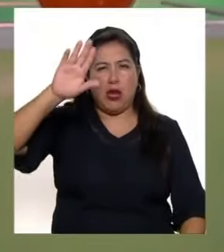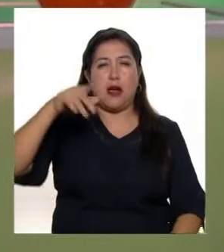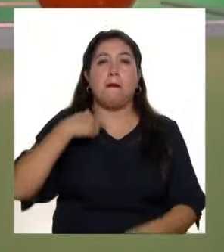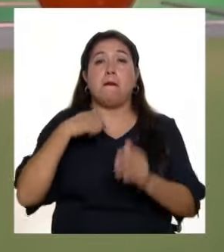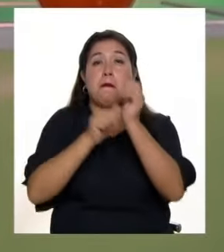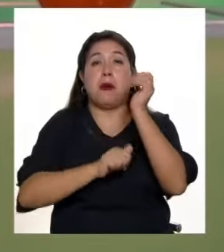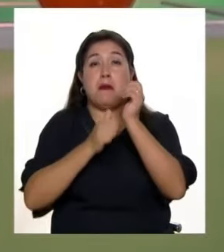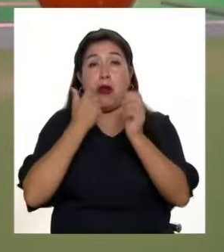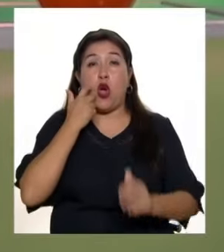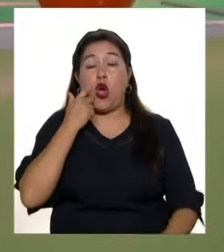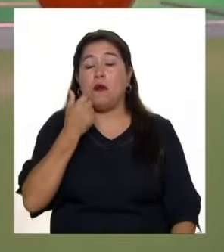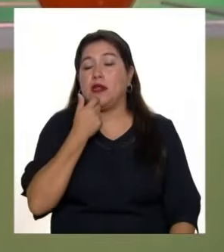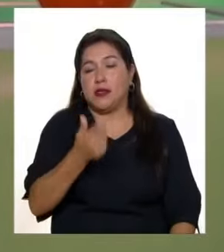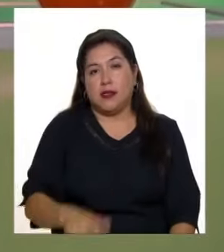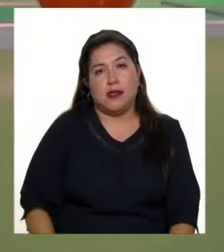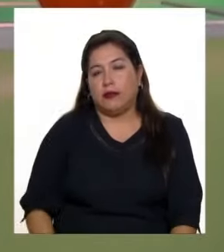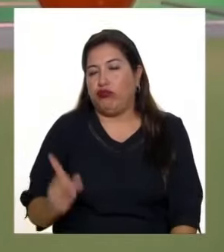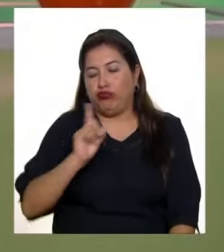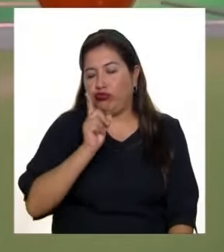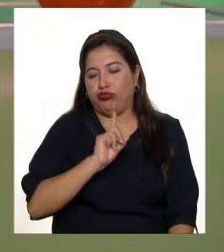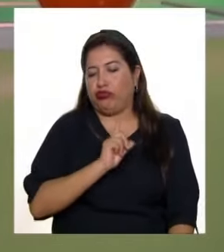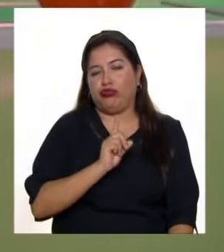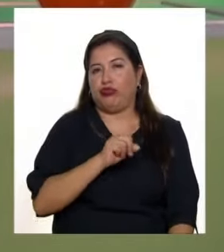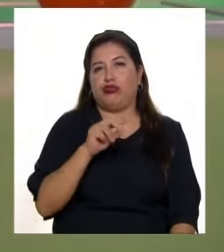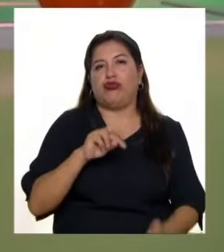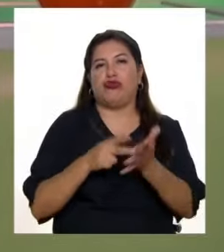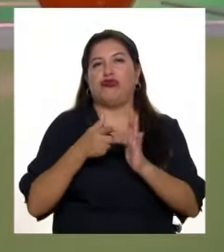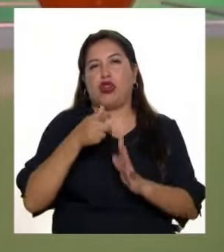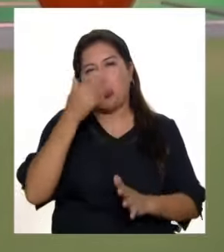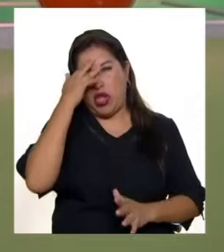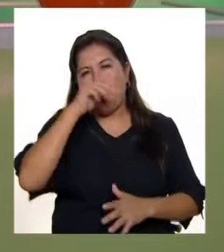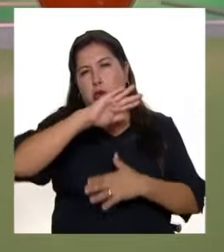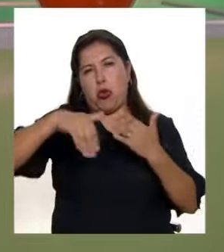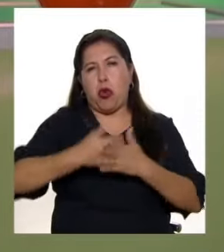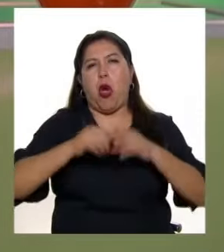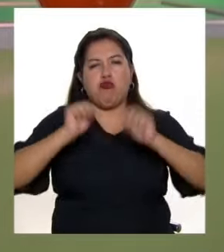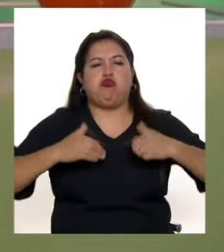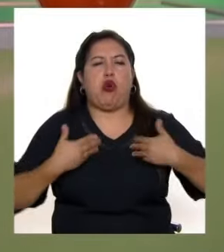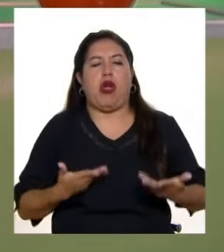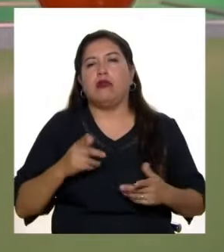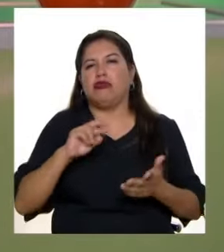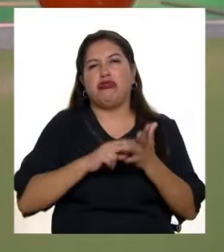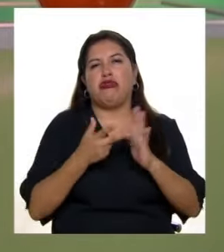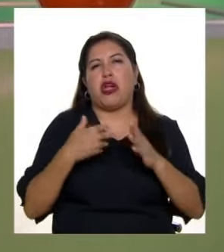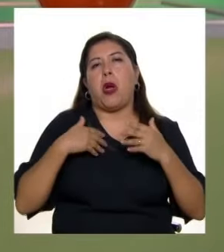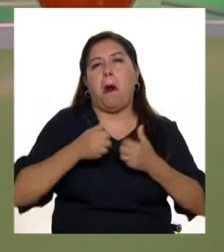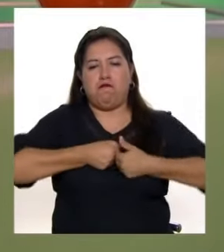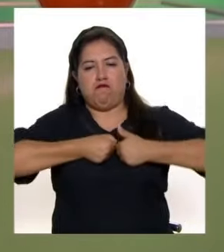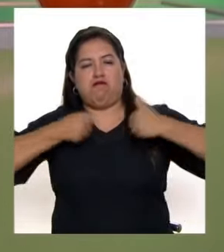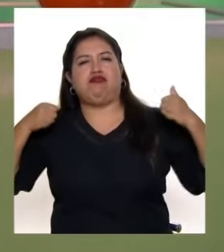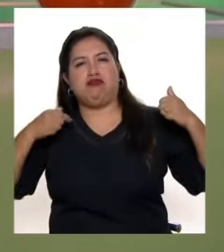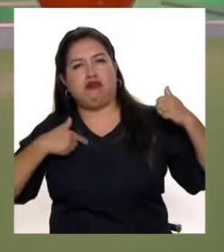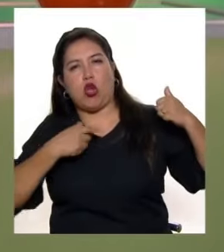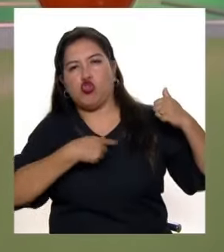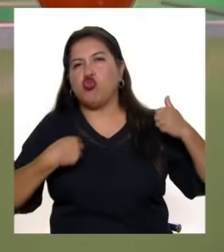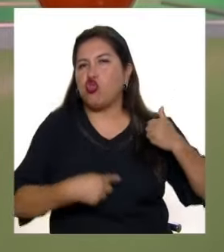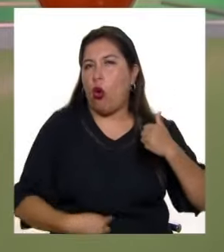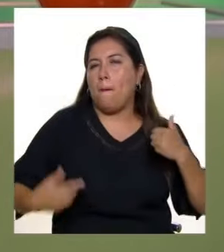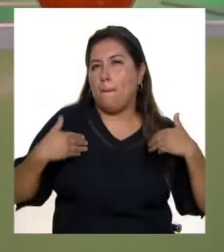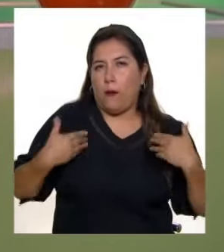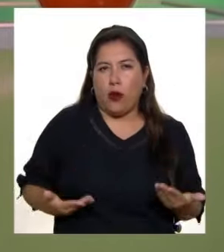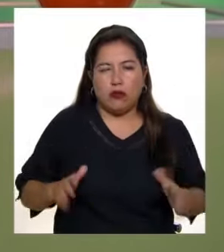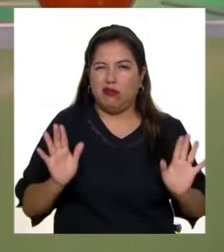no, yo sé que tú puedes todo y no tienes por qué demostrártelo 100,000 veces más. Necesitas, en este momento, necesitas